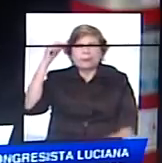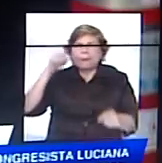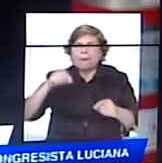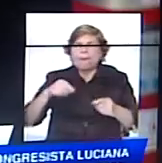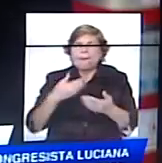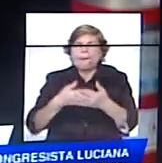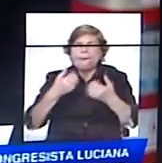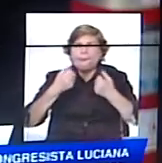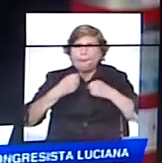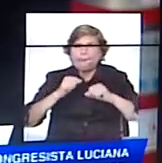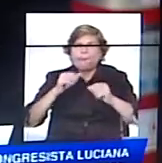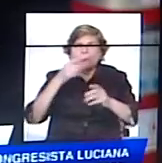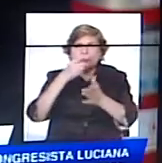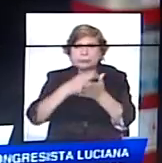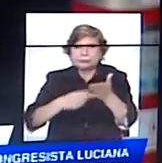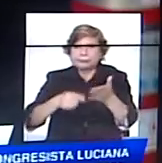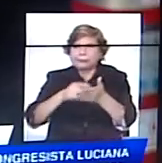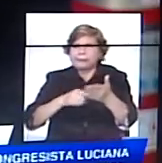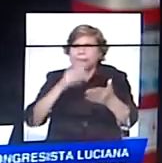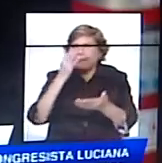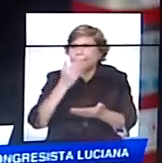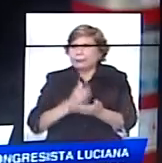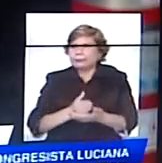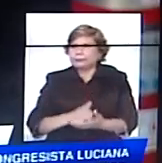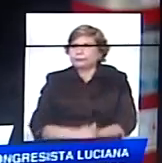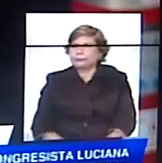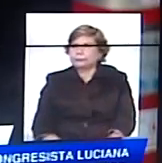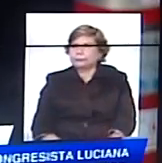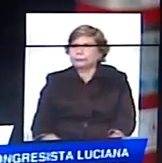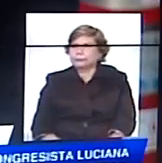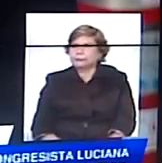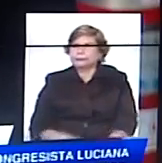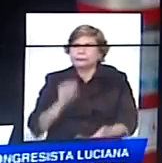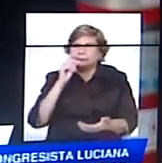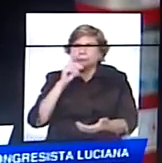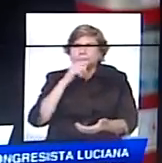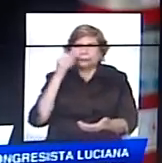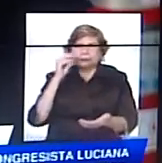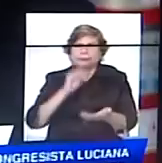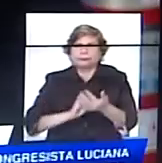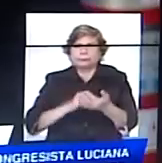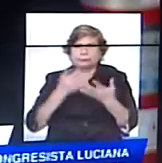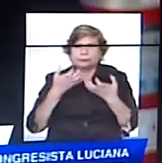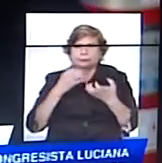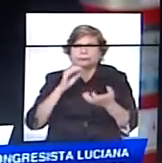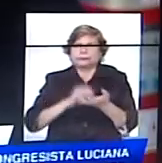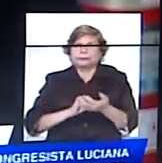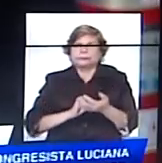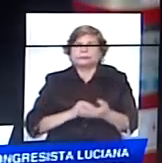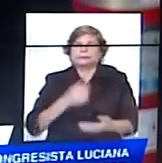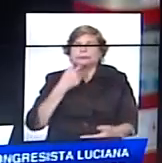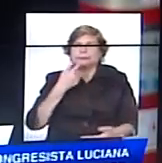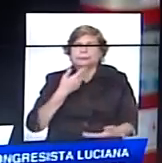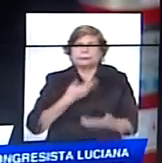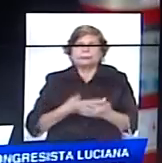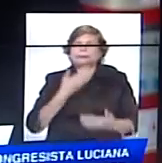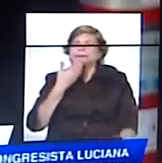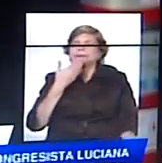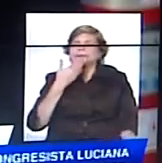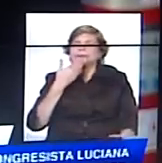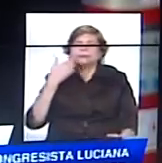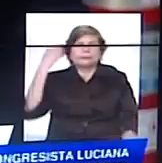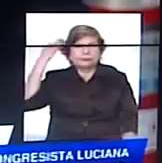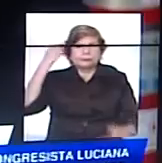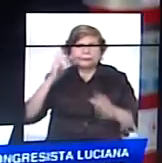Rómulo León, hijo, o sea, el hermano de la congresista. Nuevamente, me estoy ciñendo al señalamiento, al informe